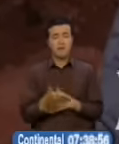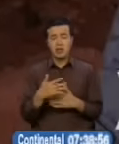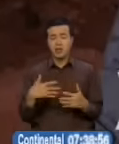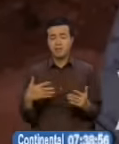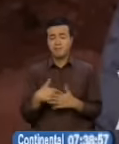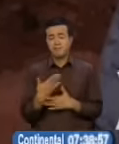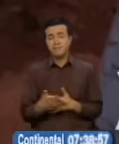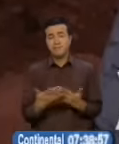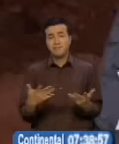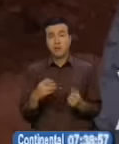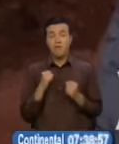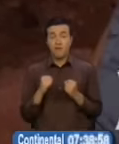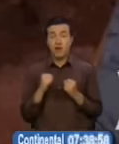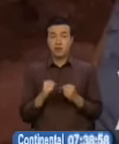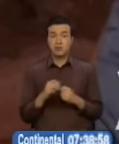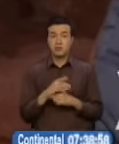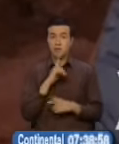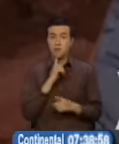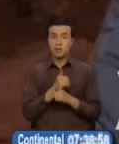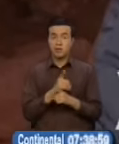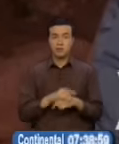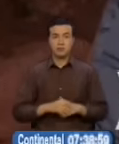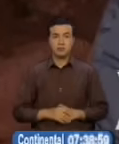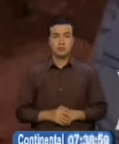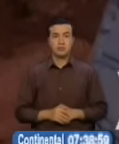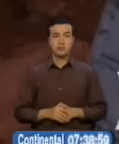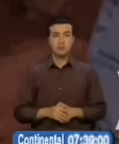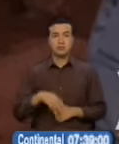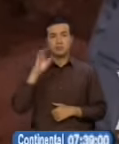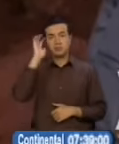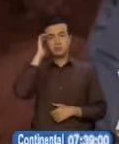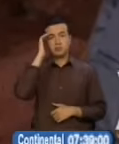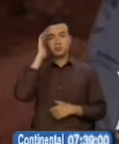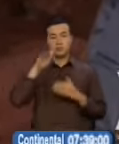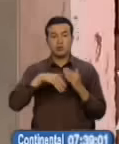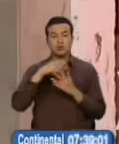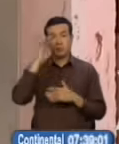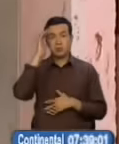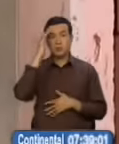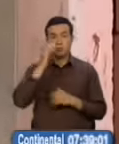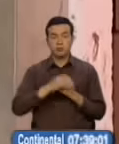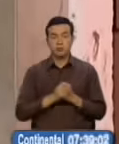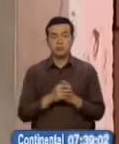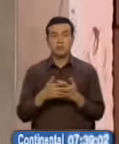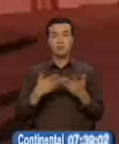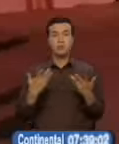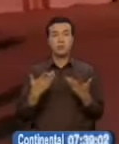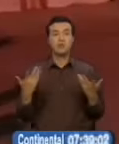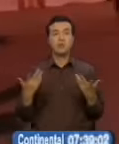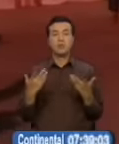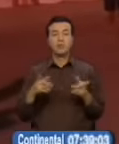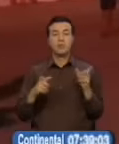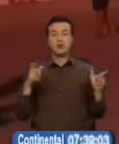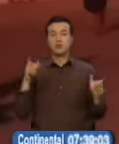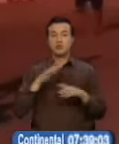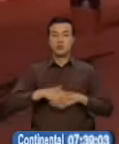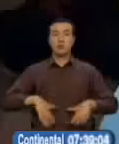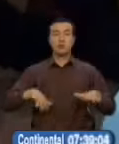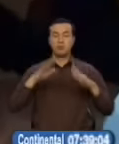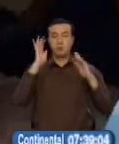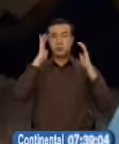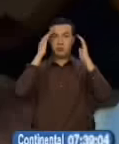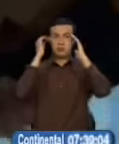porque fue demasiado fuerte, duro. Asustado, estamos aquí todos asustados. Esto generó la alerta en los ciudadanos de la